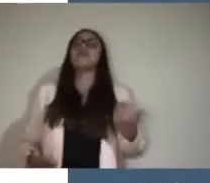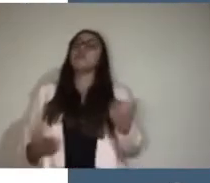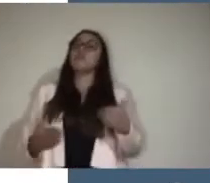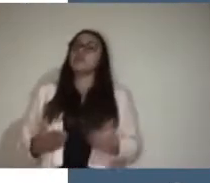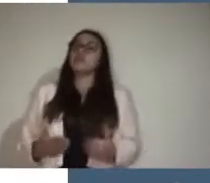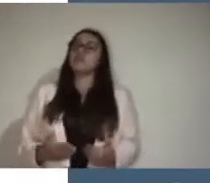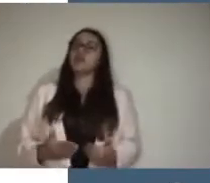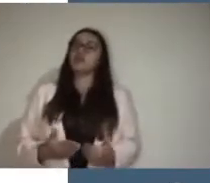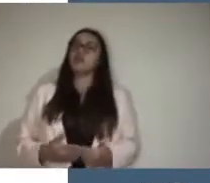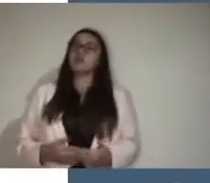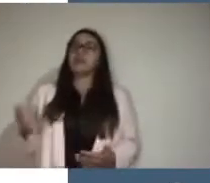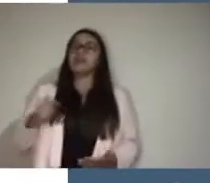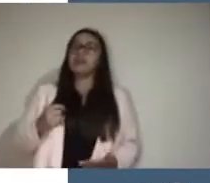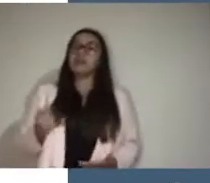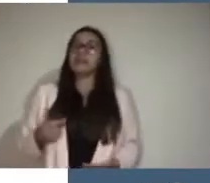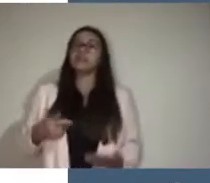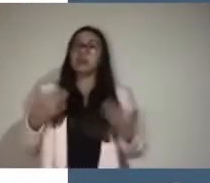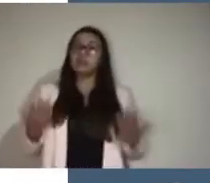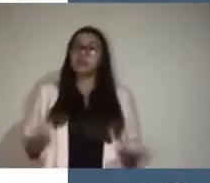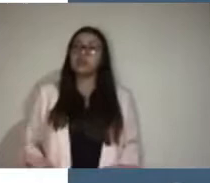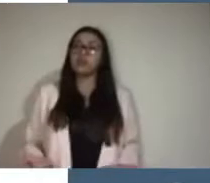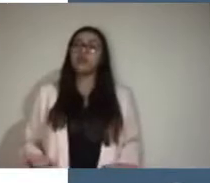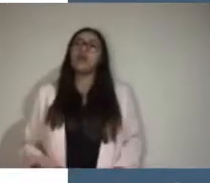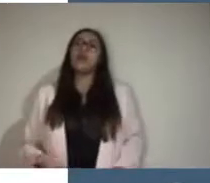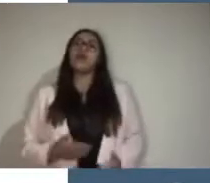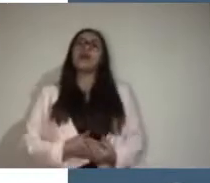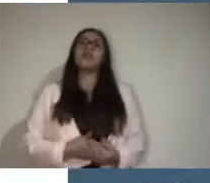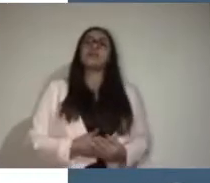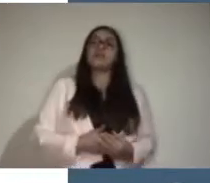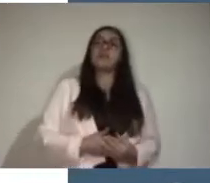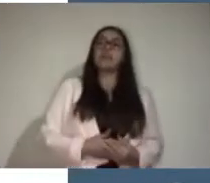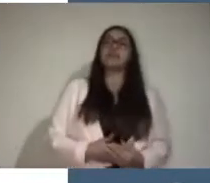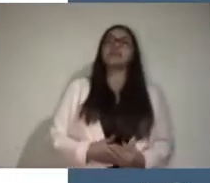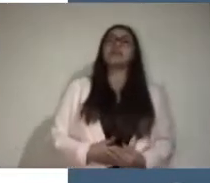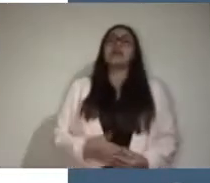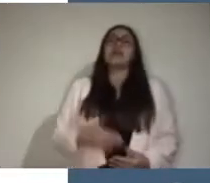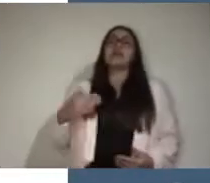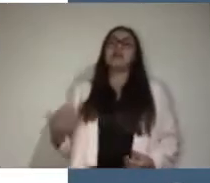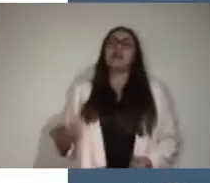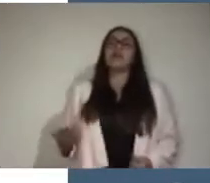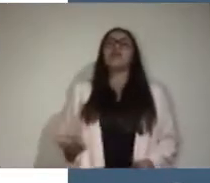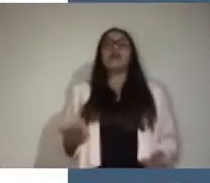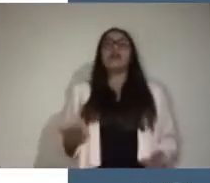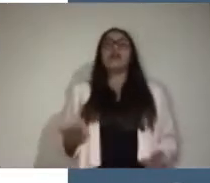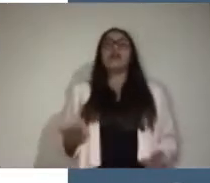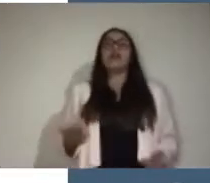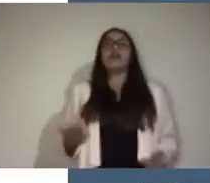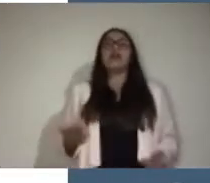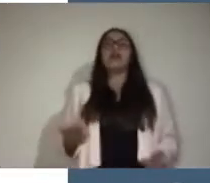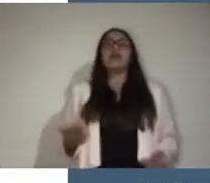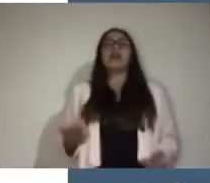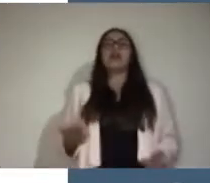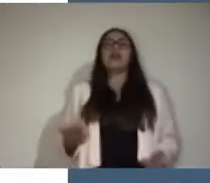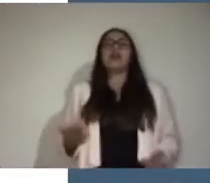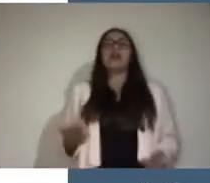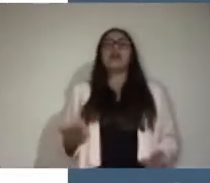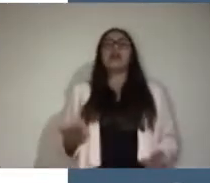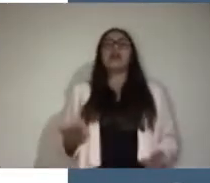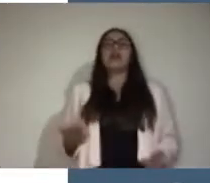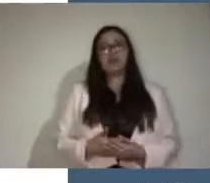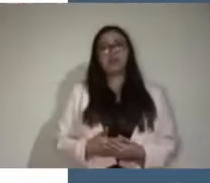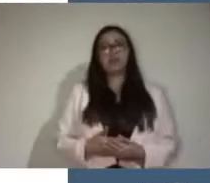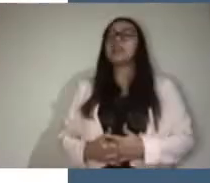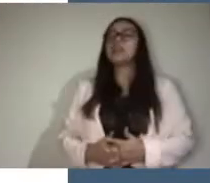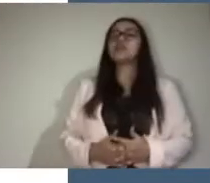que fueron diagnosticados mediante el registro de función o aquellos pacientes que tuvieron una recidiva de un cáncer de